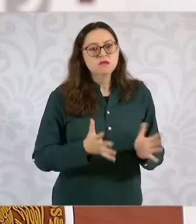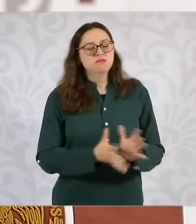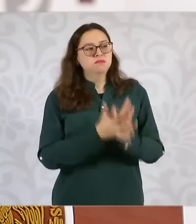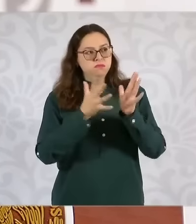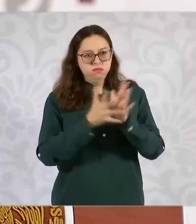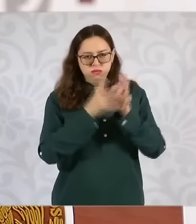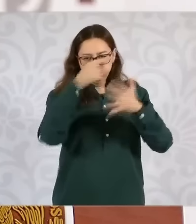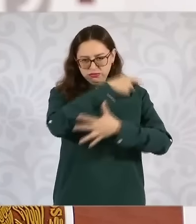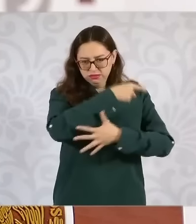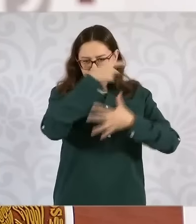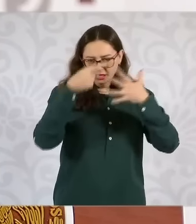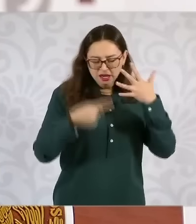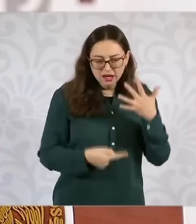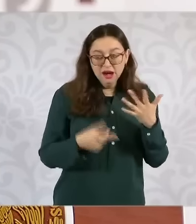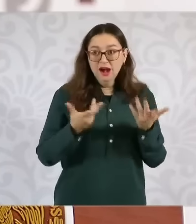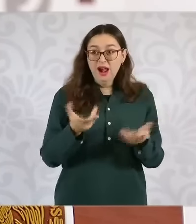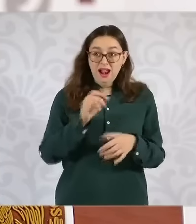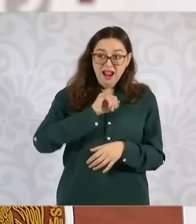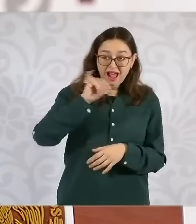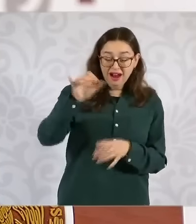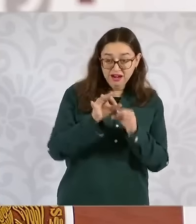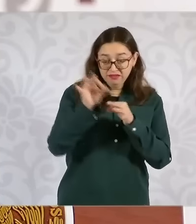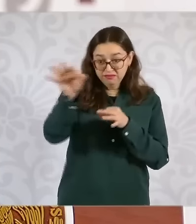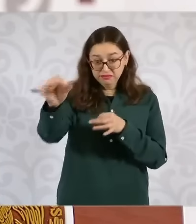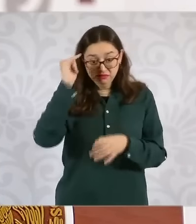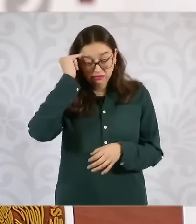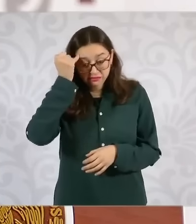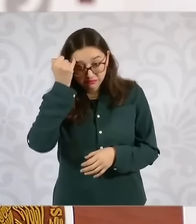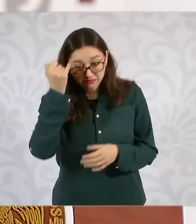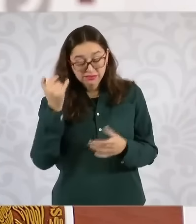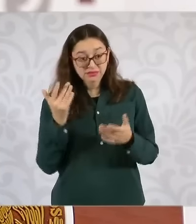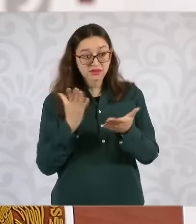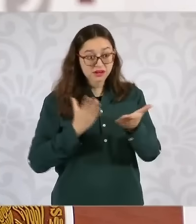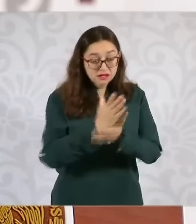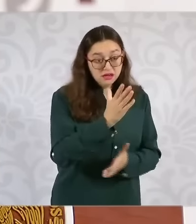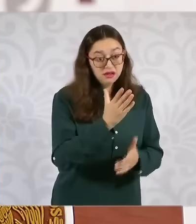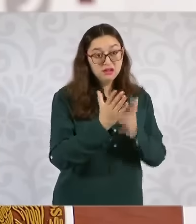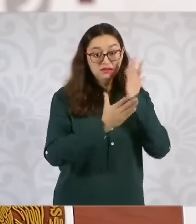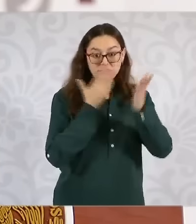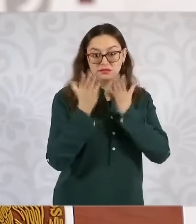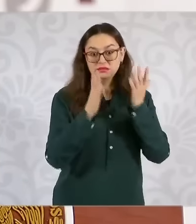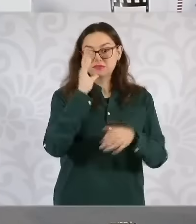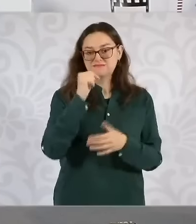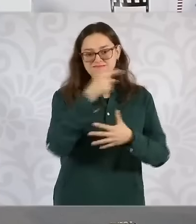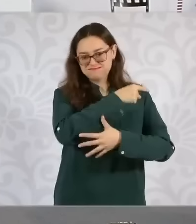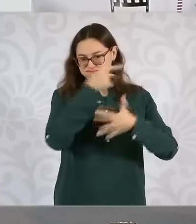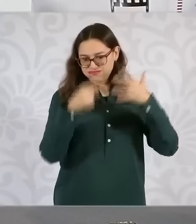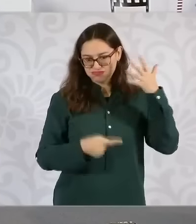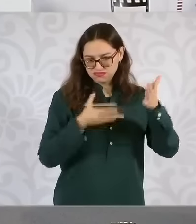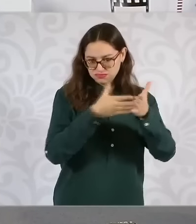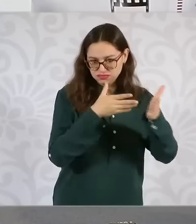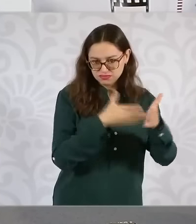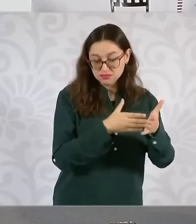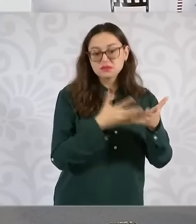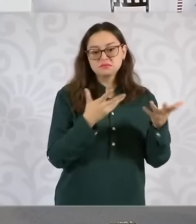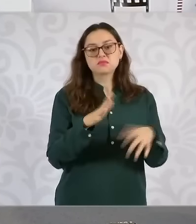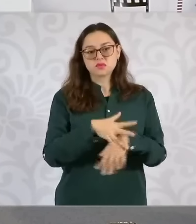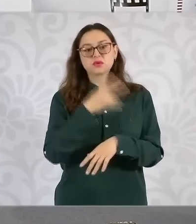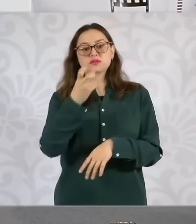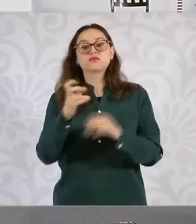de provenir de un pueblo originario impedía que pudieran acceder a esta educación. En este momento tenemos